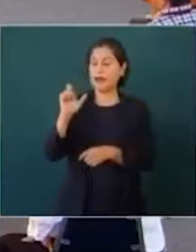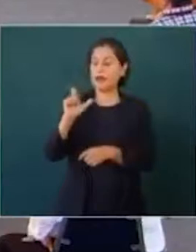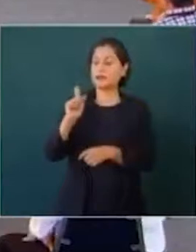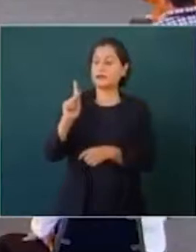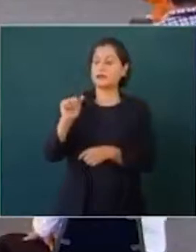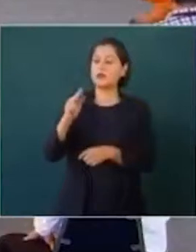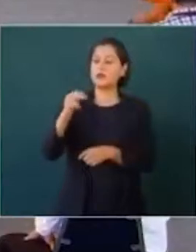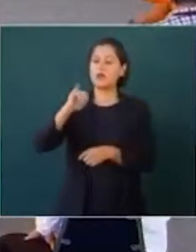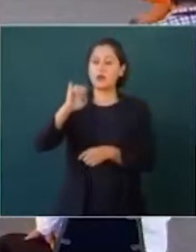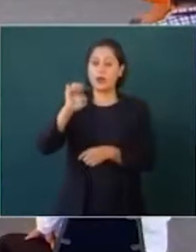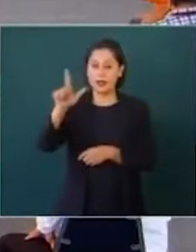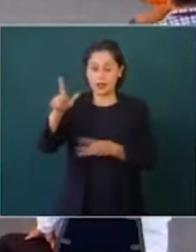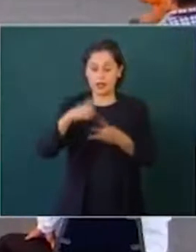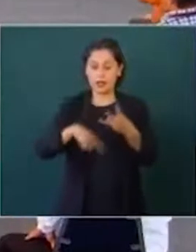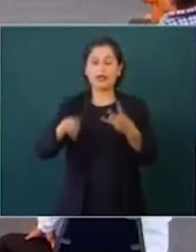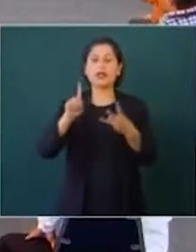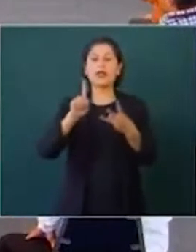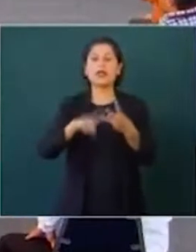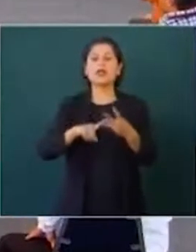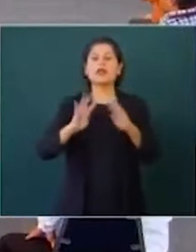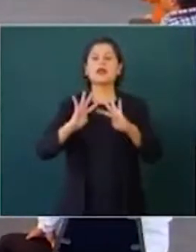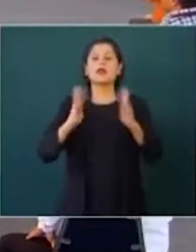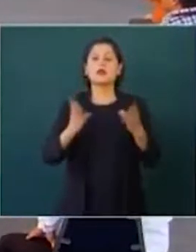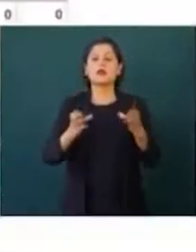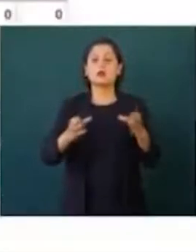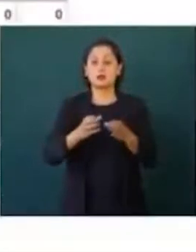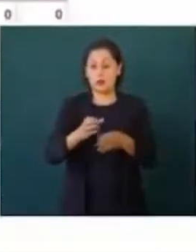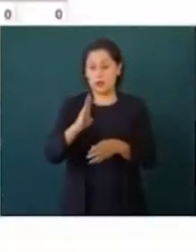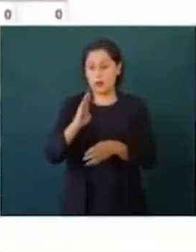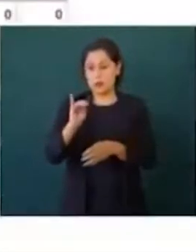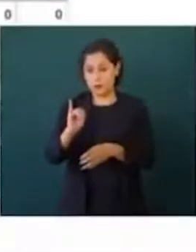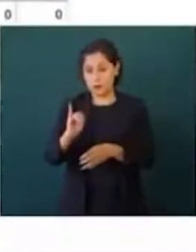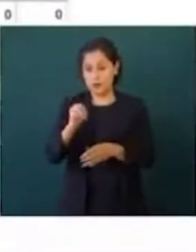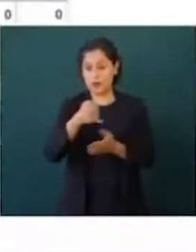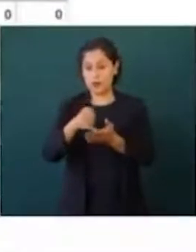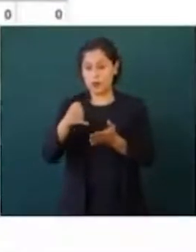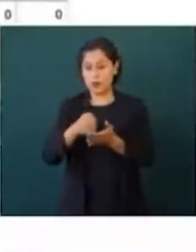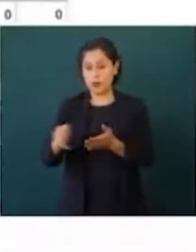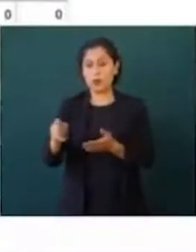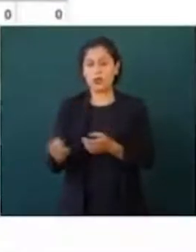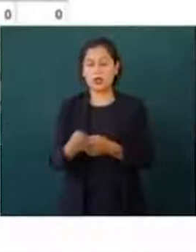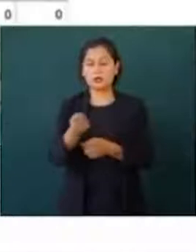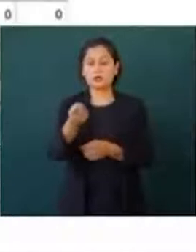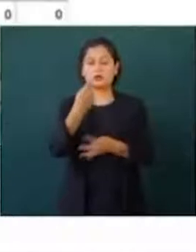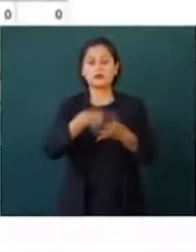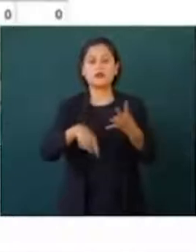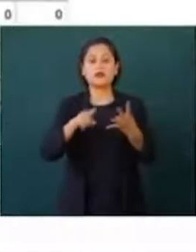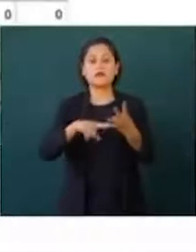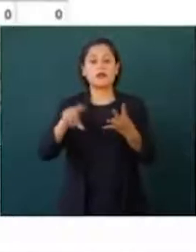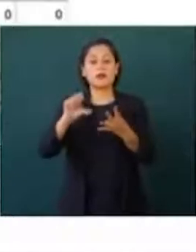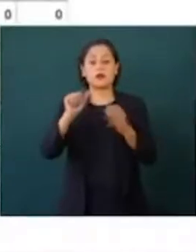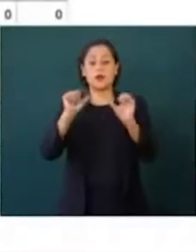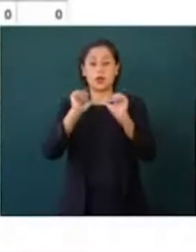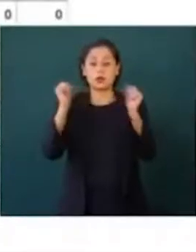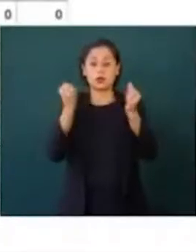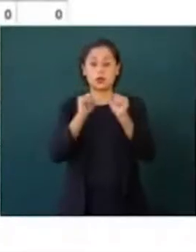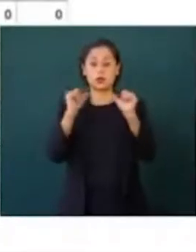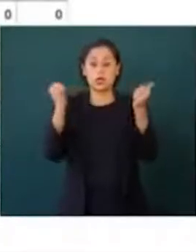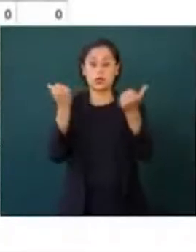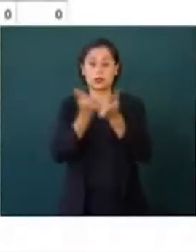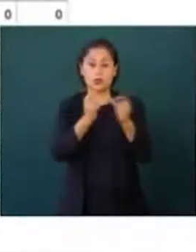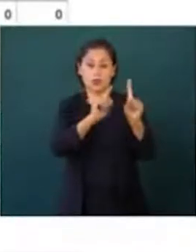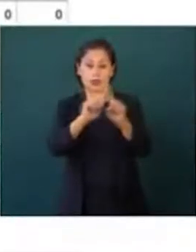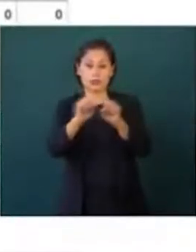de Silvicultura Sustentable y las fundaciones que reciben estos fondos, bueno, que